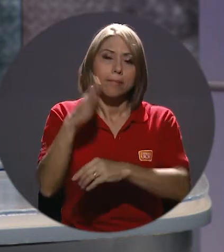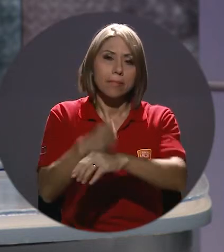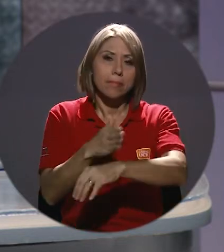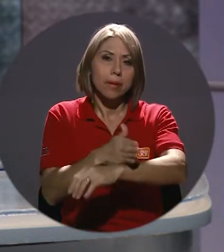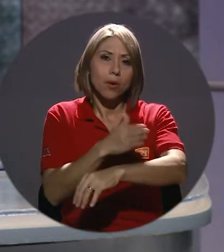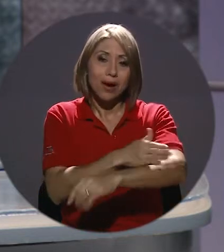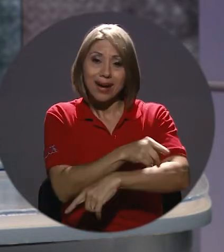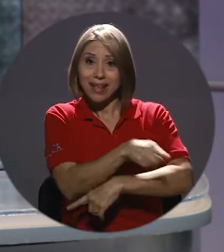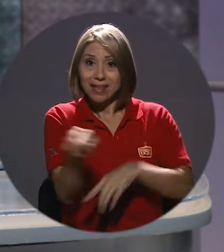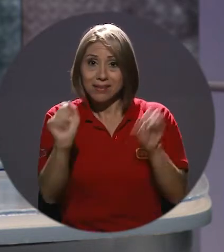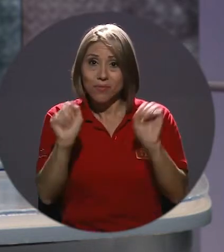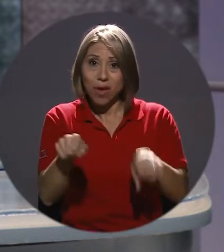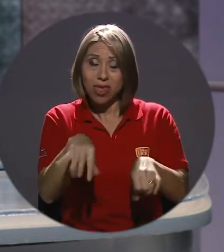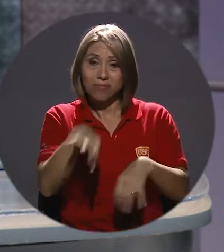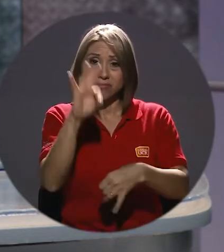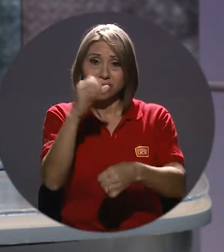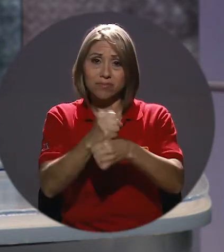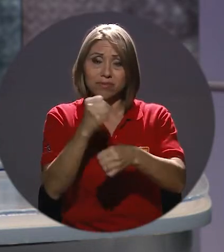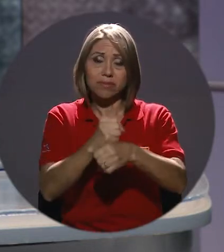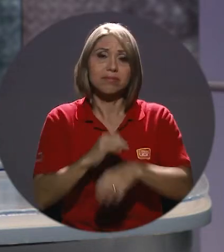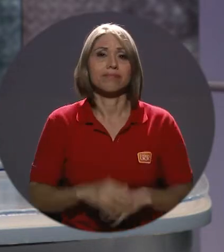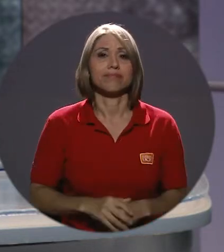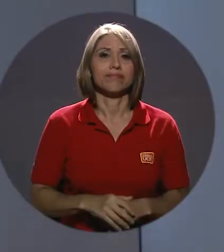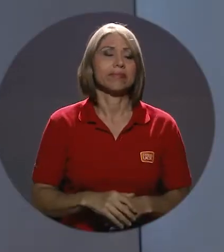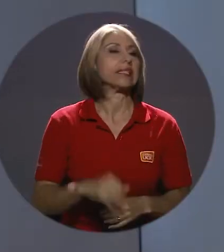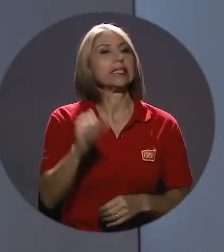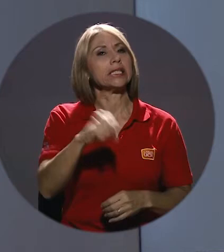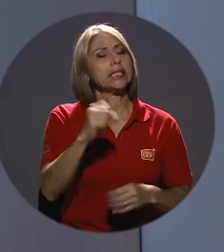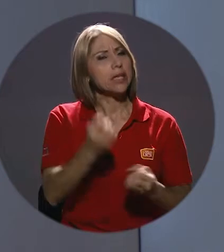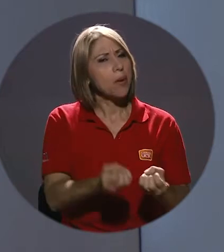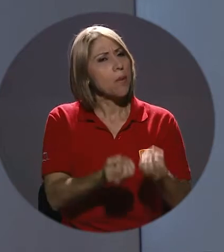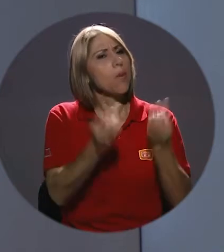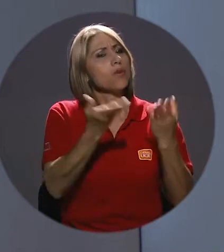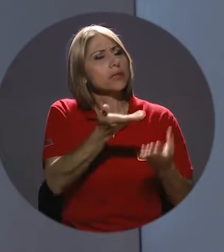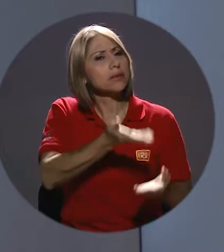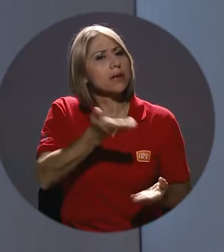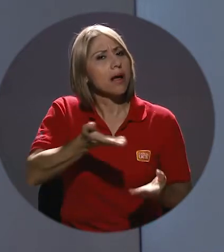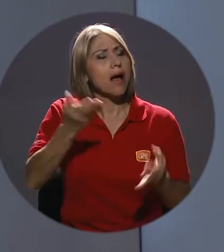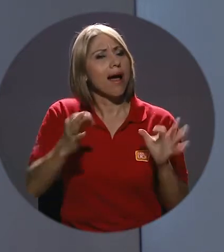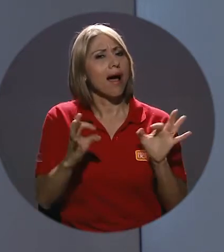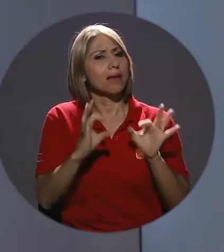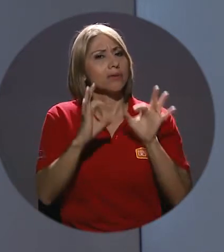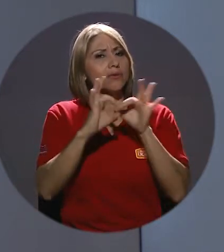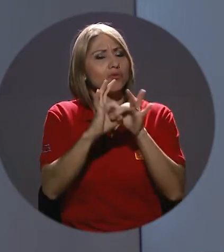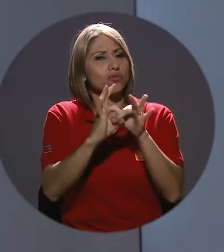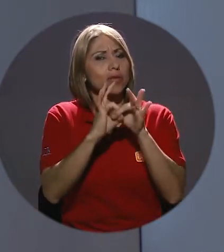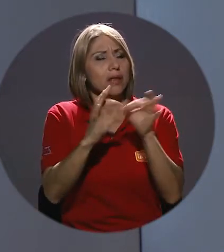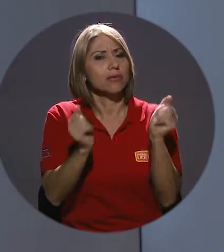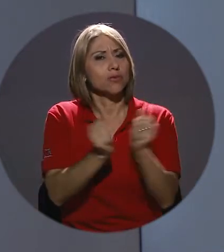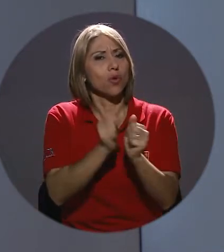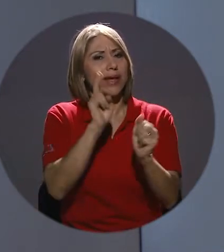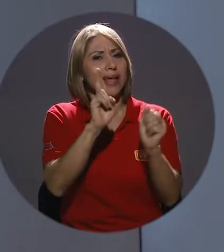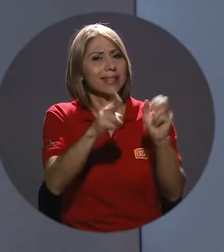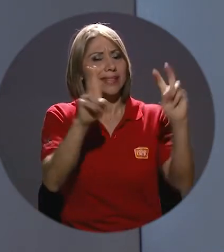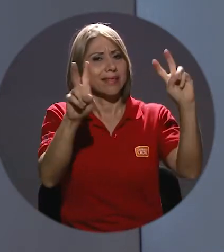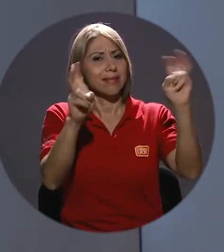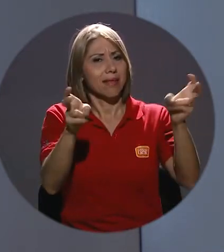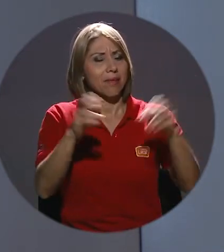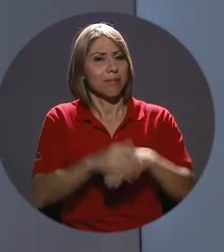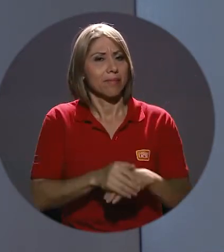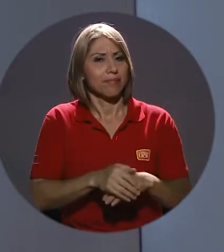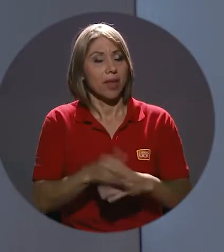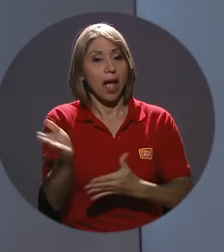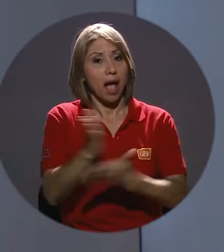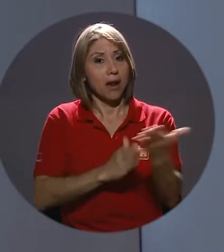el acceso de ellas al mercado laboral. Sí, hay múltiples factores asociados con este tema. Como usted